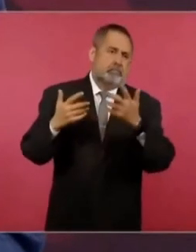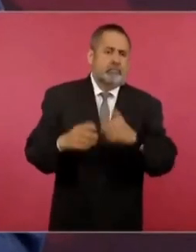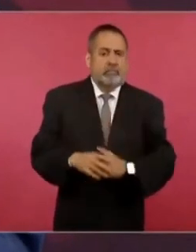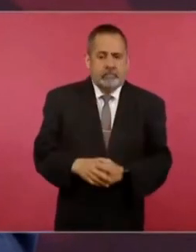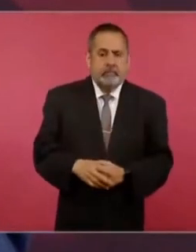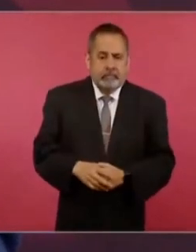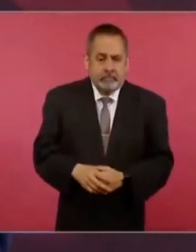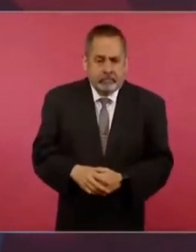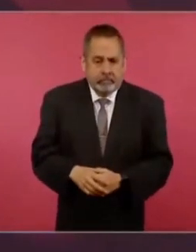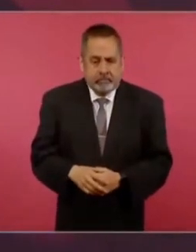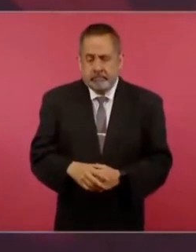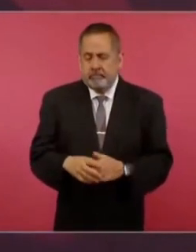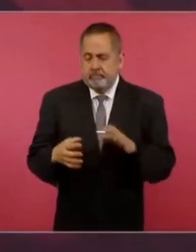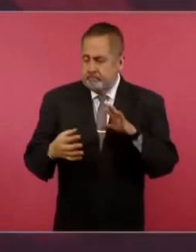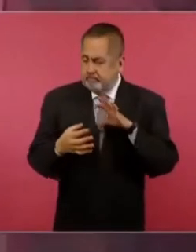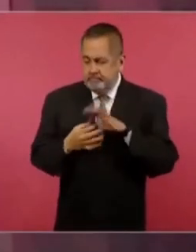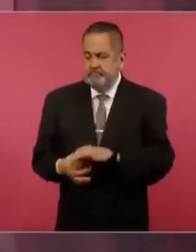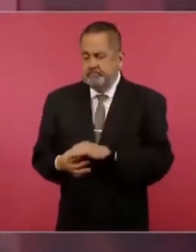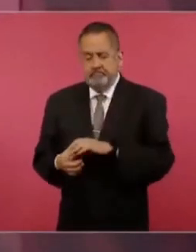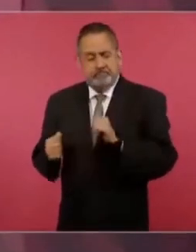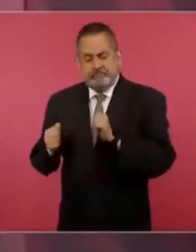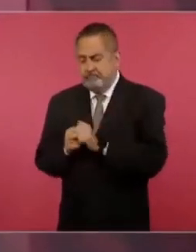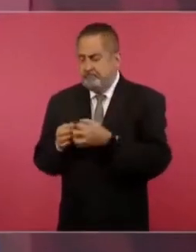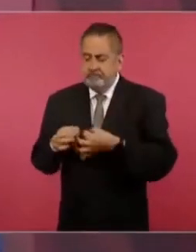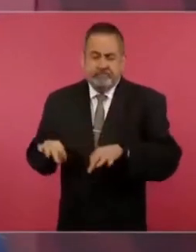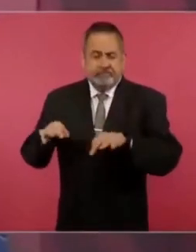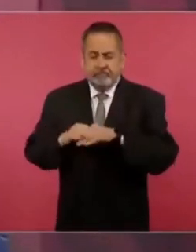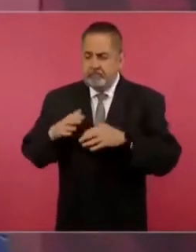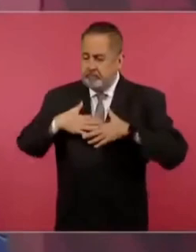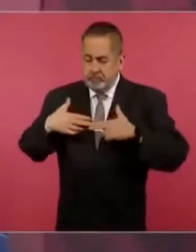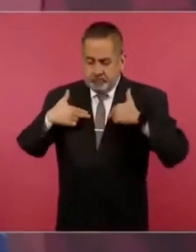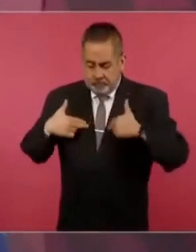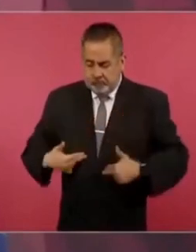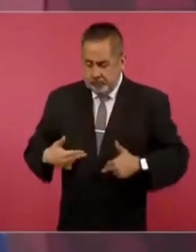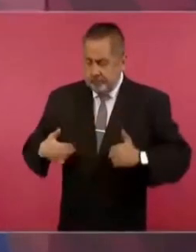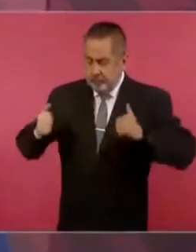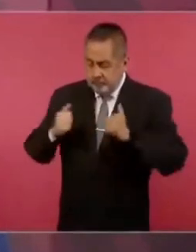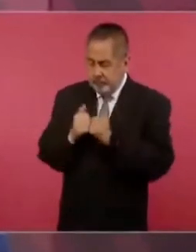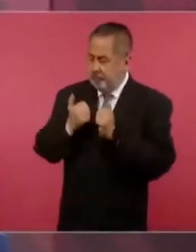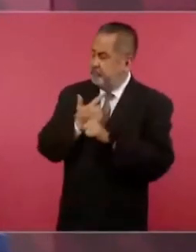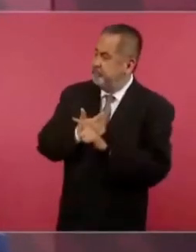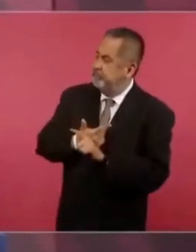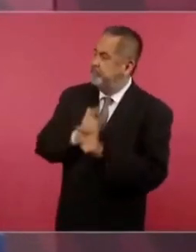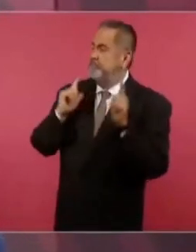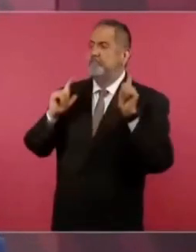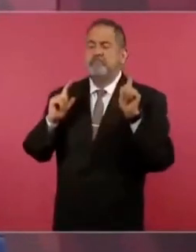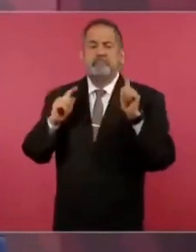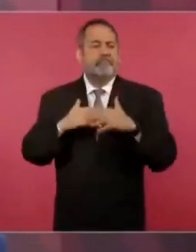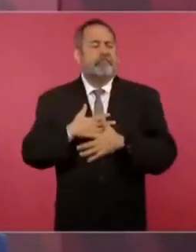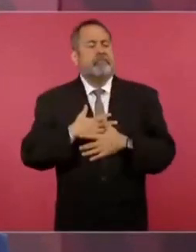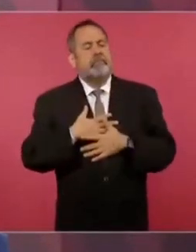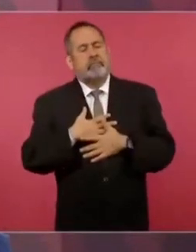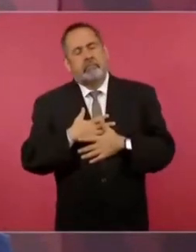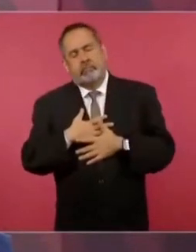Eso es consustancial al ser humano, la libertad.